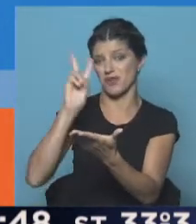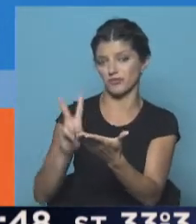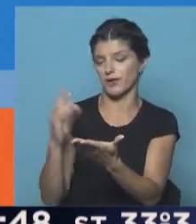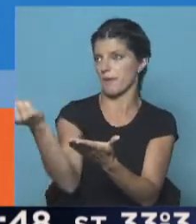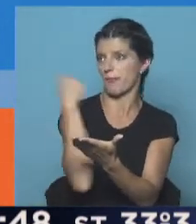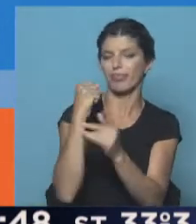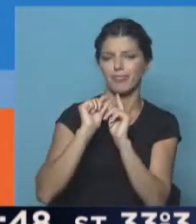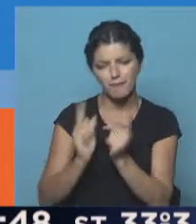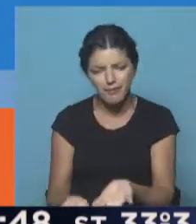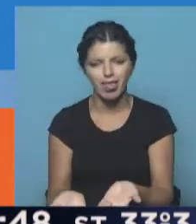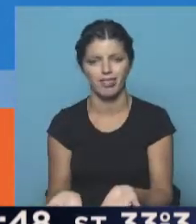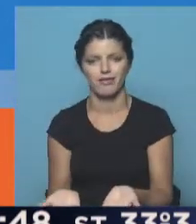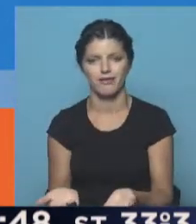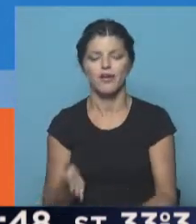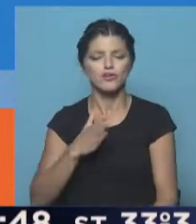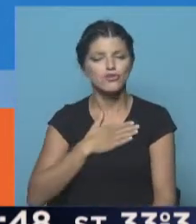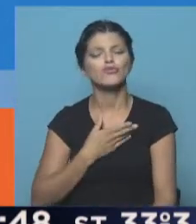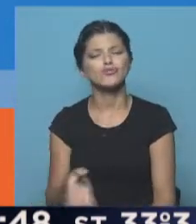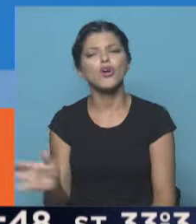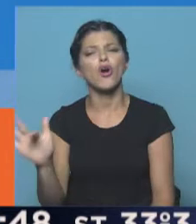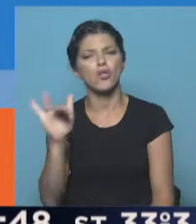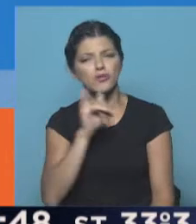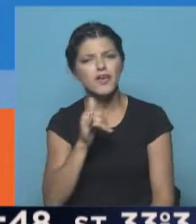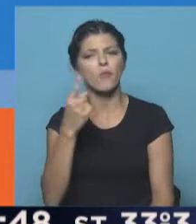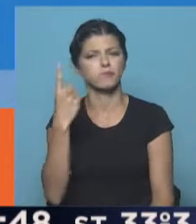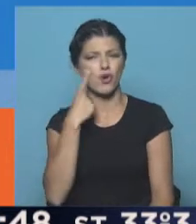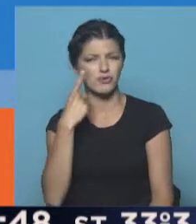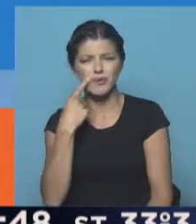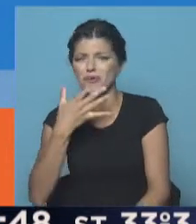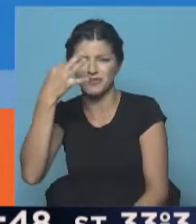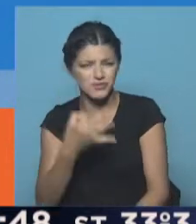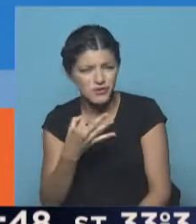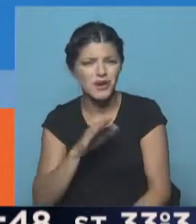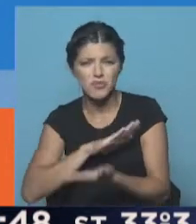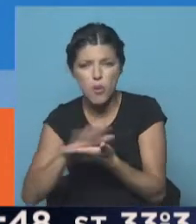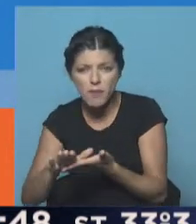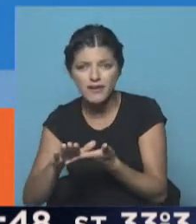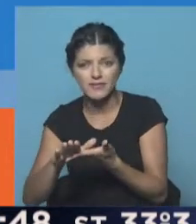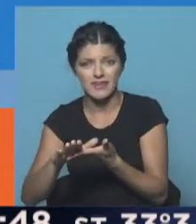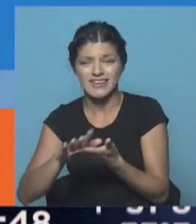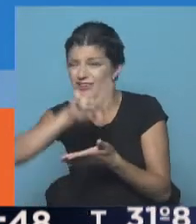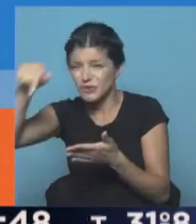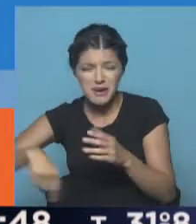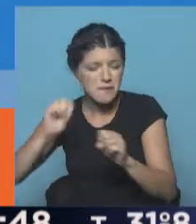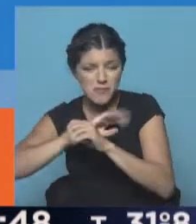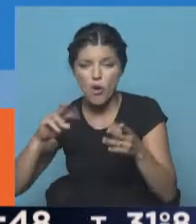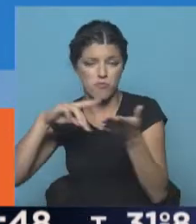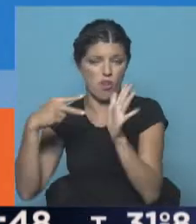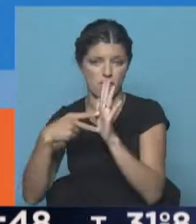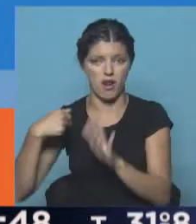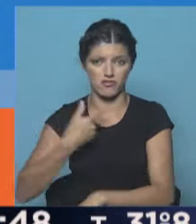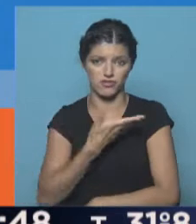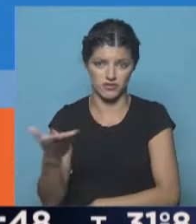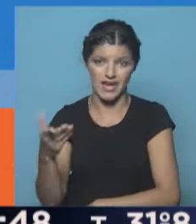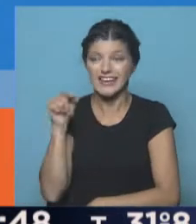insiste, y todos los días nos enteramos de nuevas disposiciones que castigan aún más al pueblo venezolano. Y eso